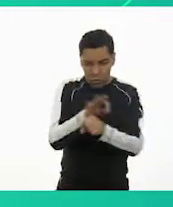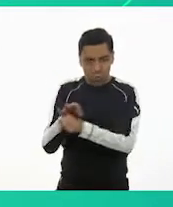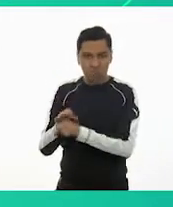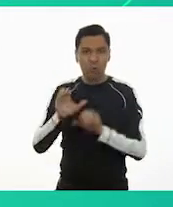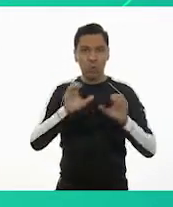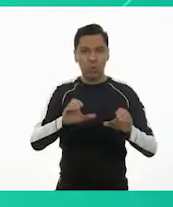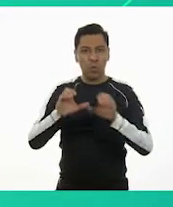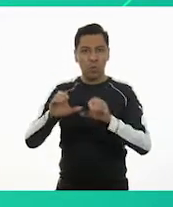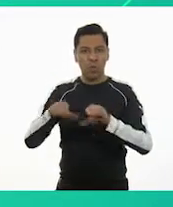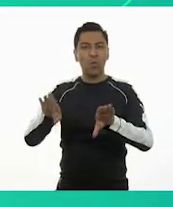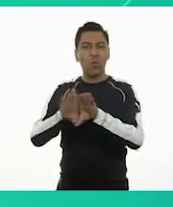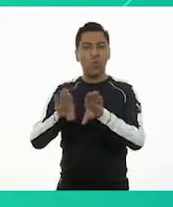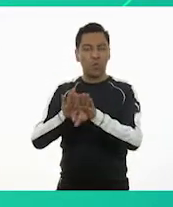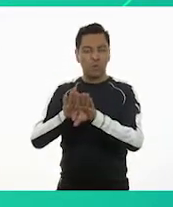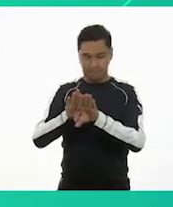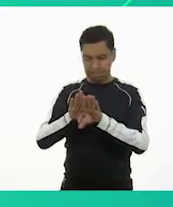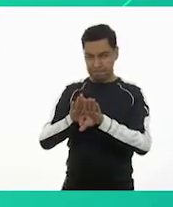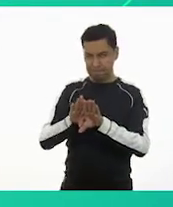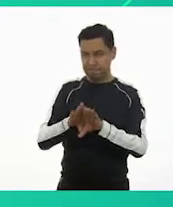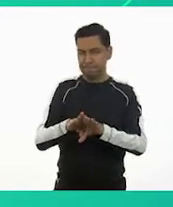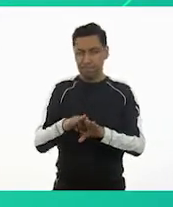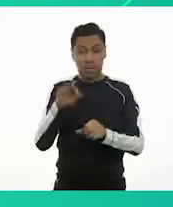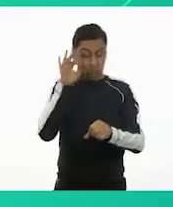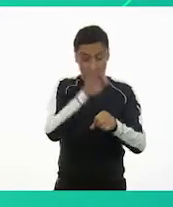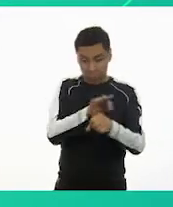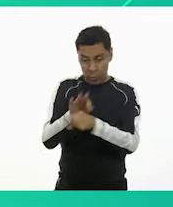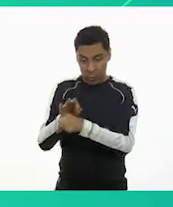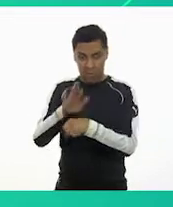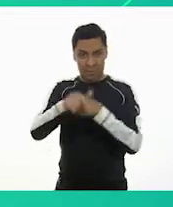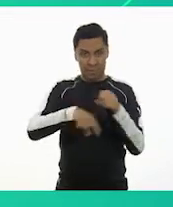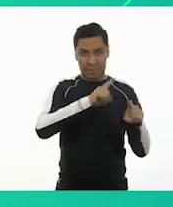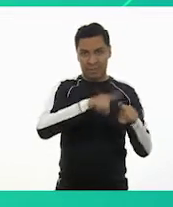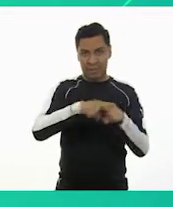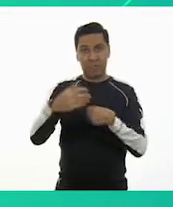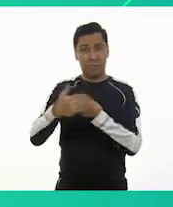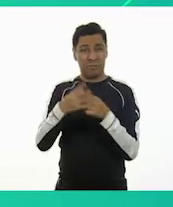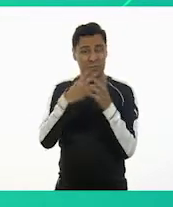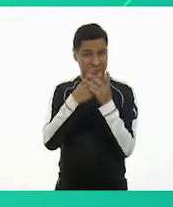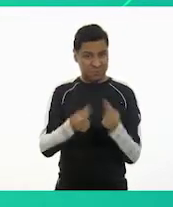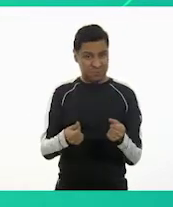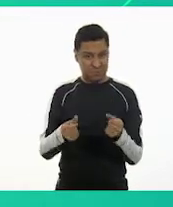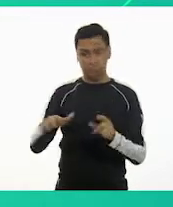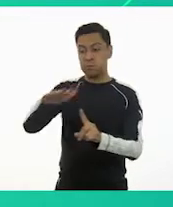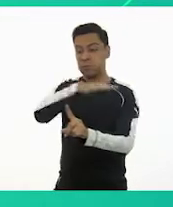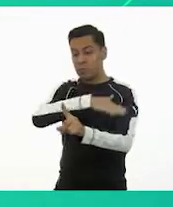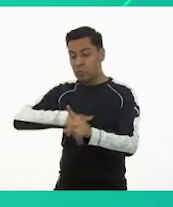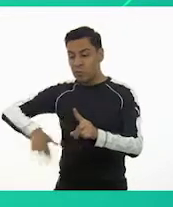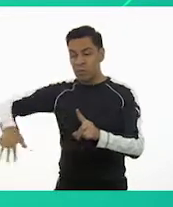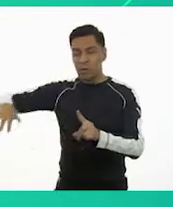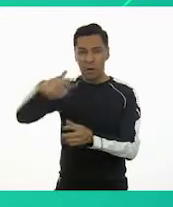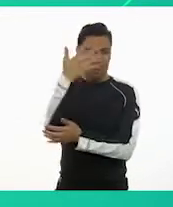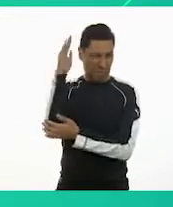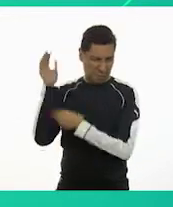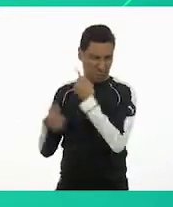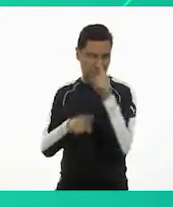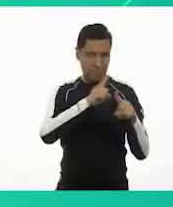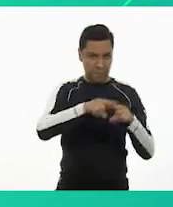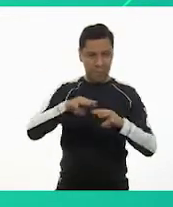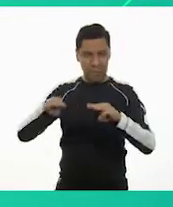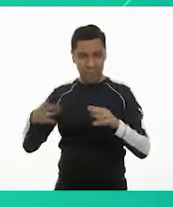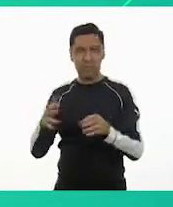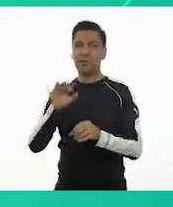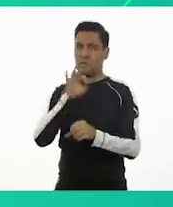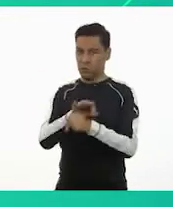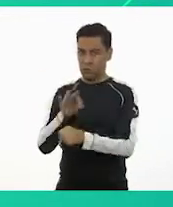llamadas PASE. De manera que al proteger a estas especies y su hábitat, también estamos protegiendo a otras especies menos vistosas